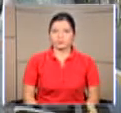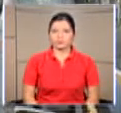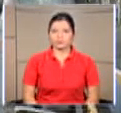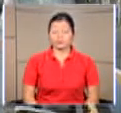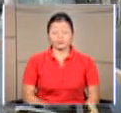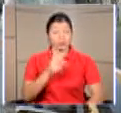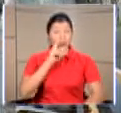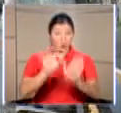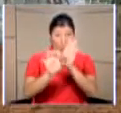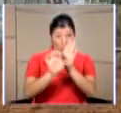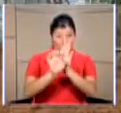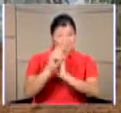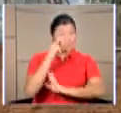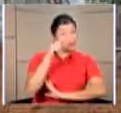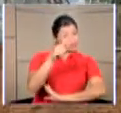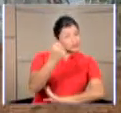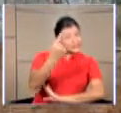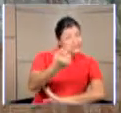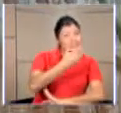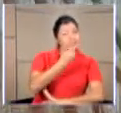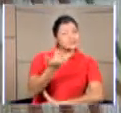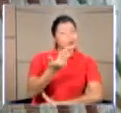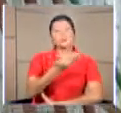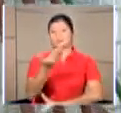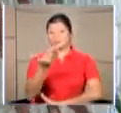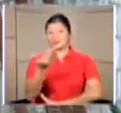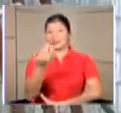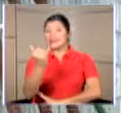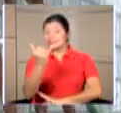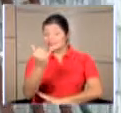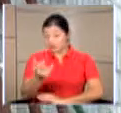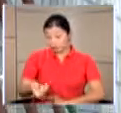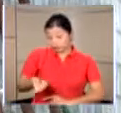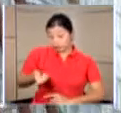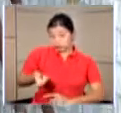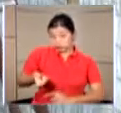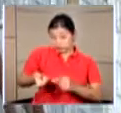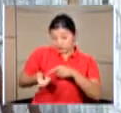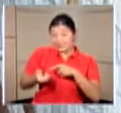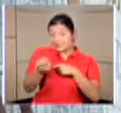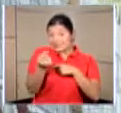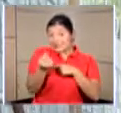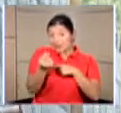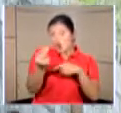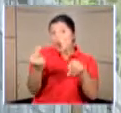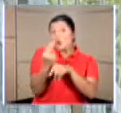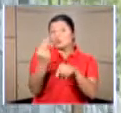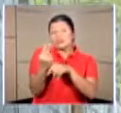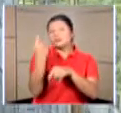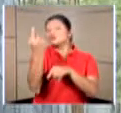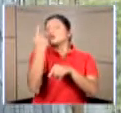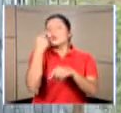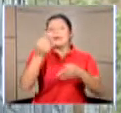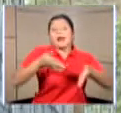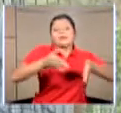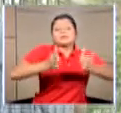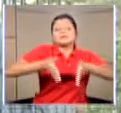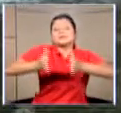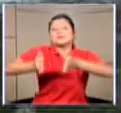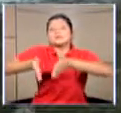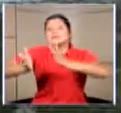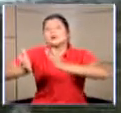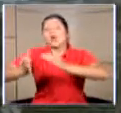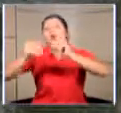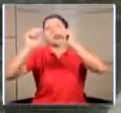Por ejemplo, para que usted tenga una idea, si todo ese dinero se utiliza para construir centros educativos, alcanzaría para